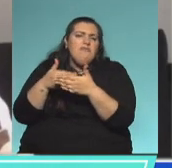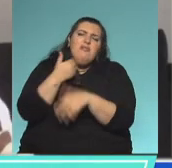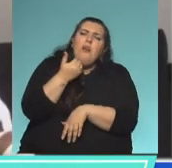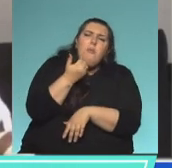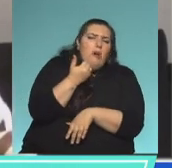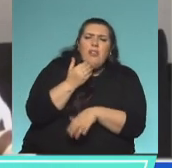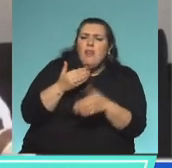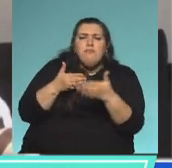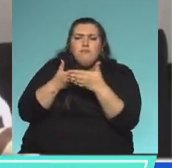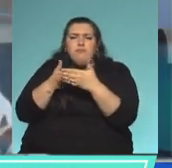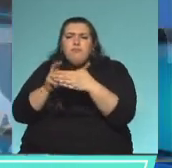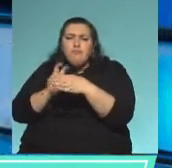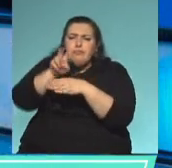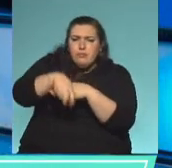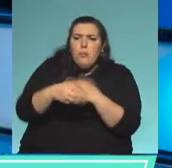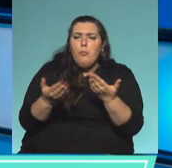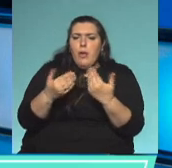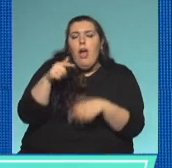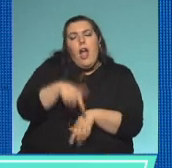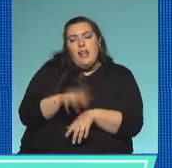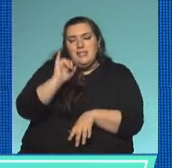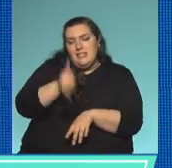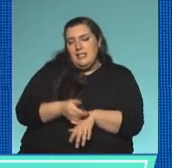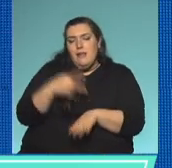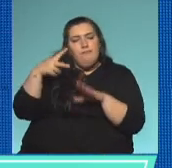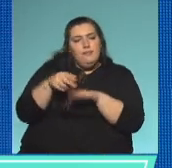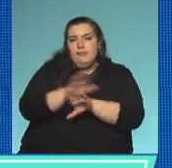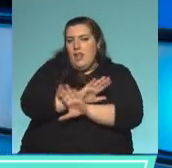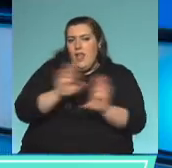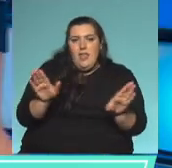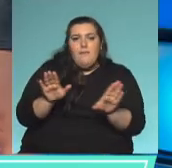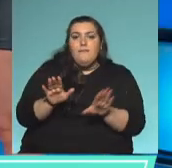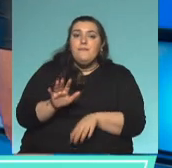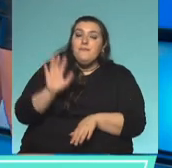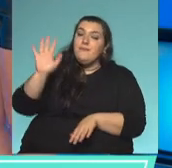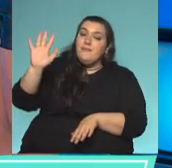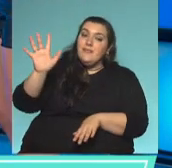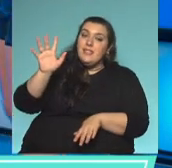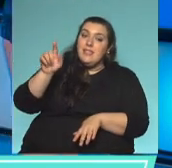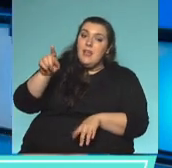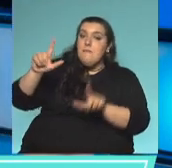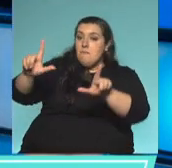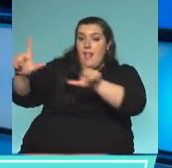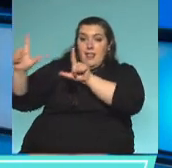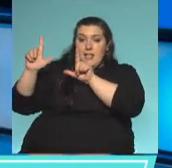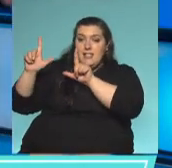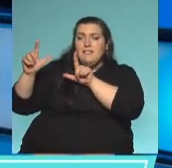nada. Gracias, Mili. Ahora sí, no te interrumpo más, Miguel. No, por favor. La saludamos así a Mili, mirá. En pantalla, te agradecemos. Está, sí.